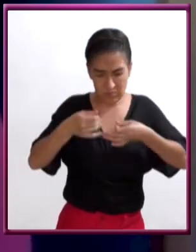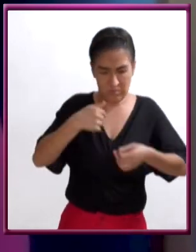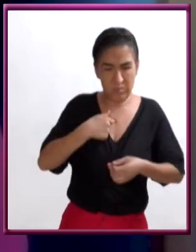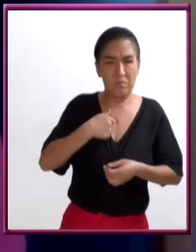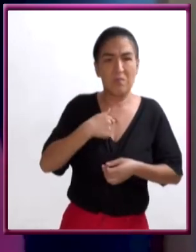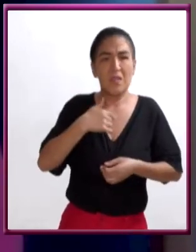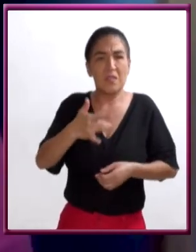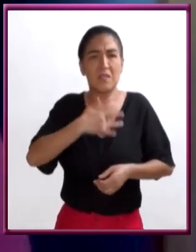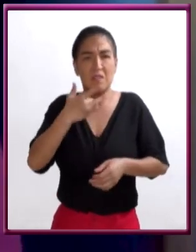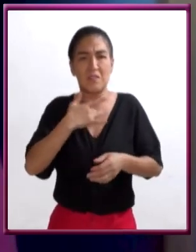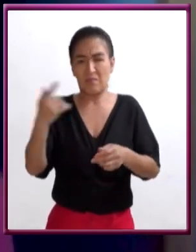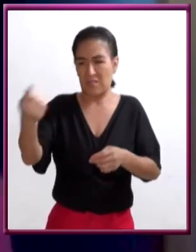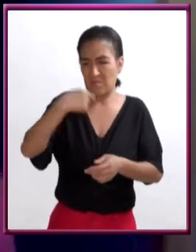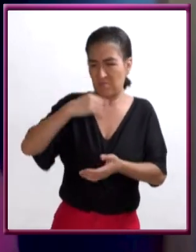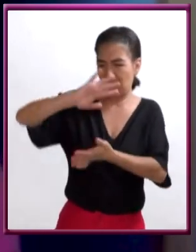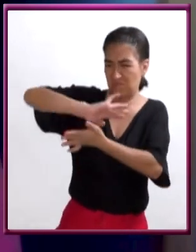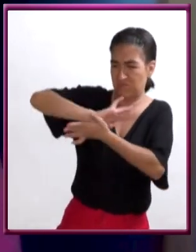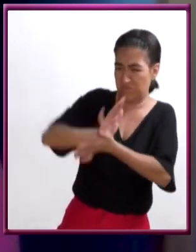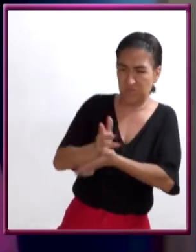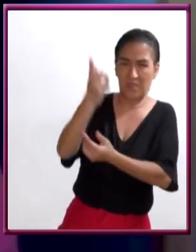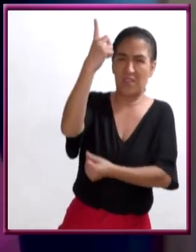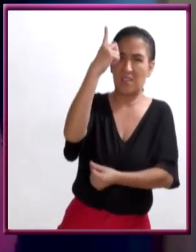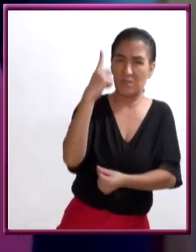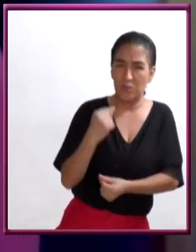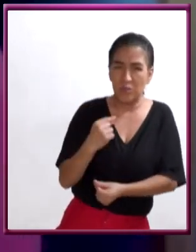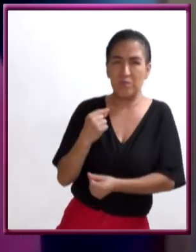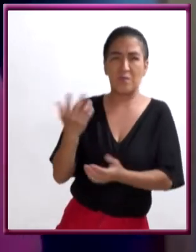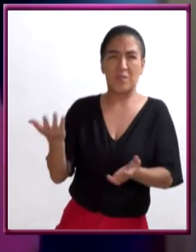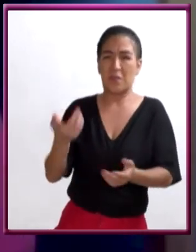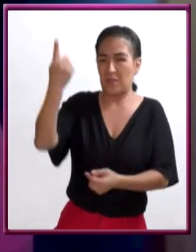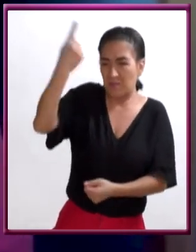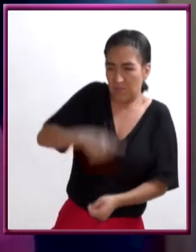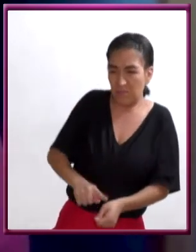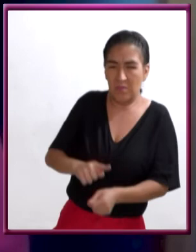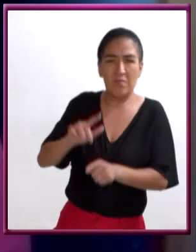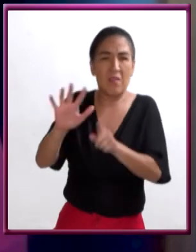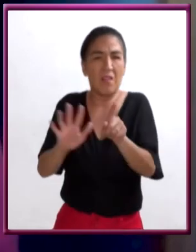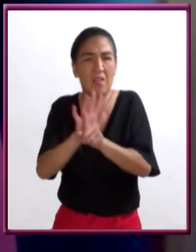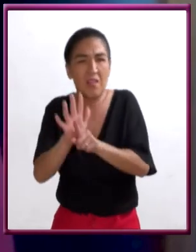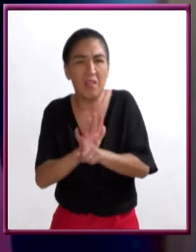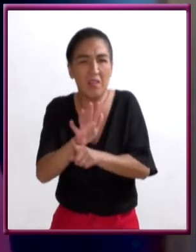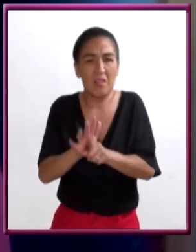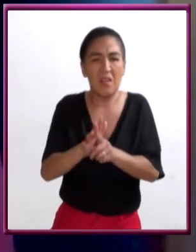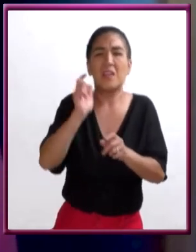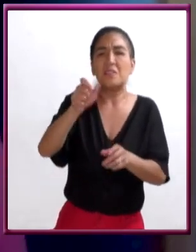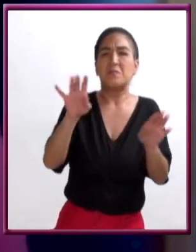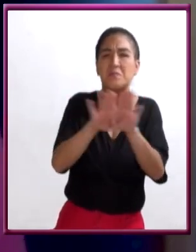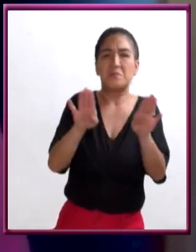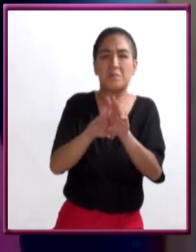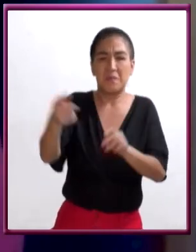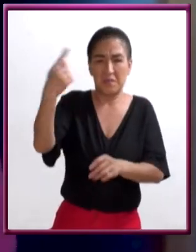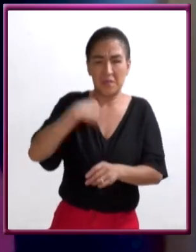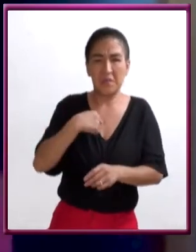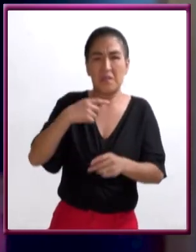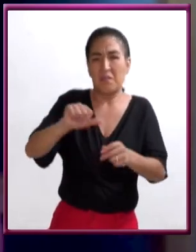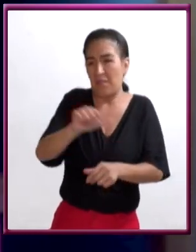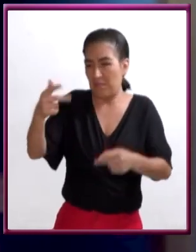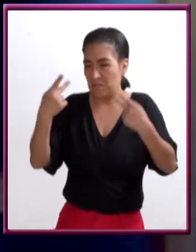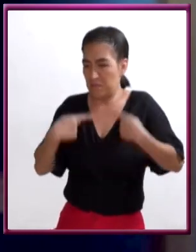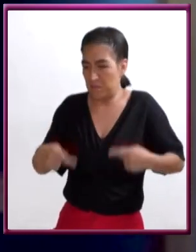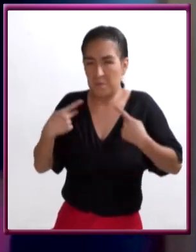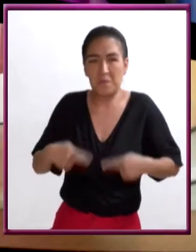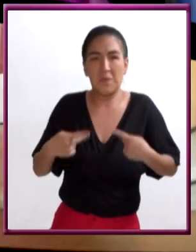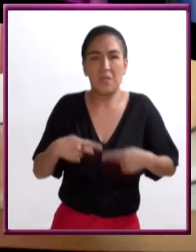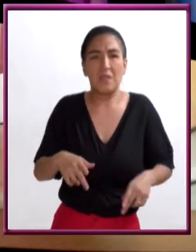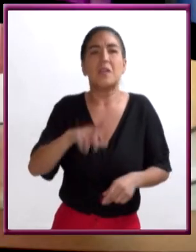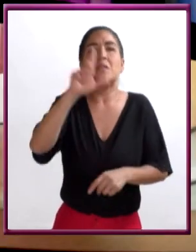hasta qué grado me están devaluando, hasta qué grado esta devaluación, porque puede ser que existan devaluaciones por parte del